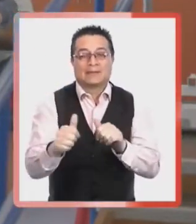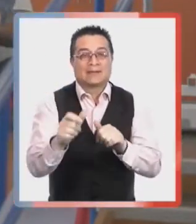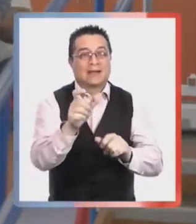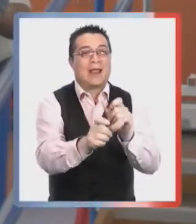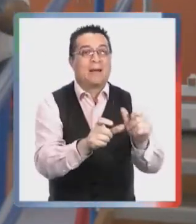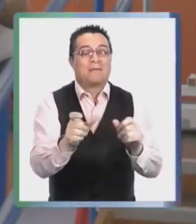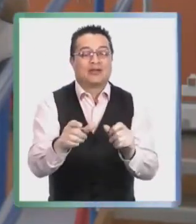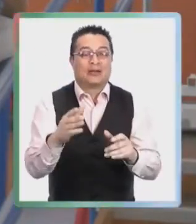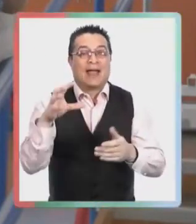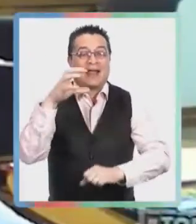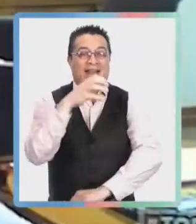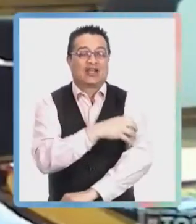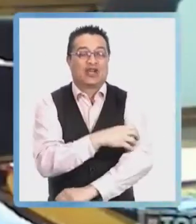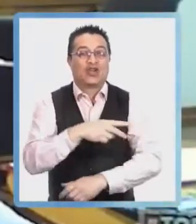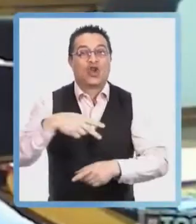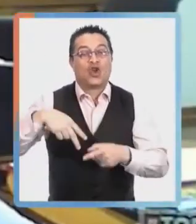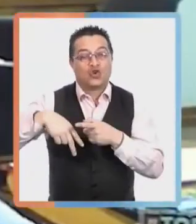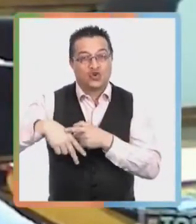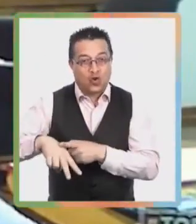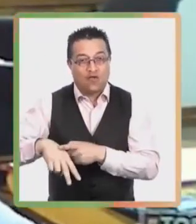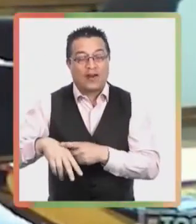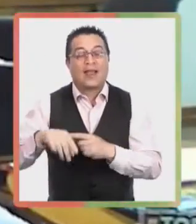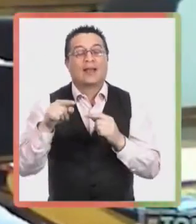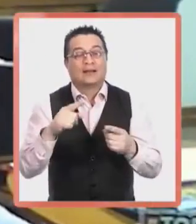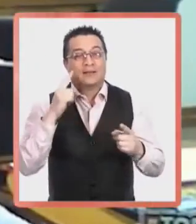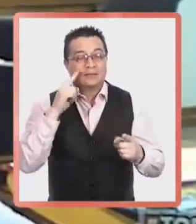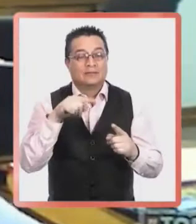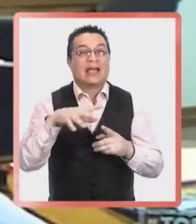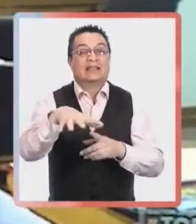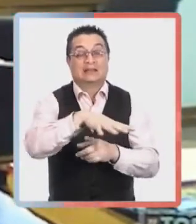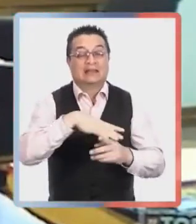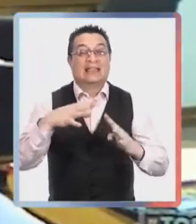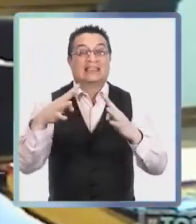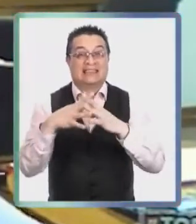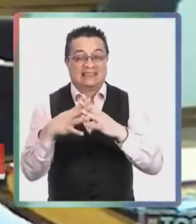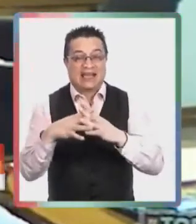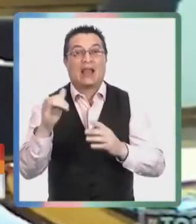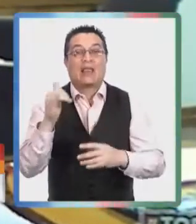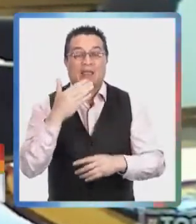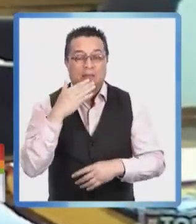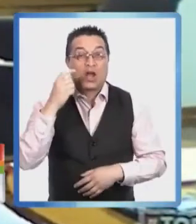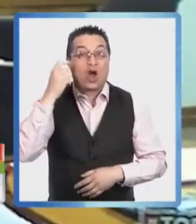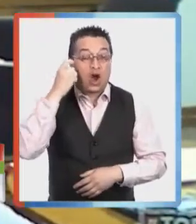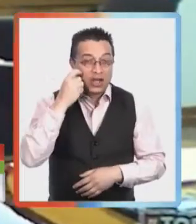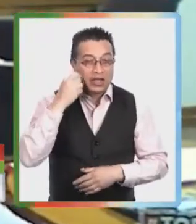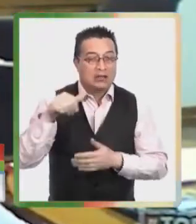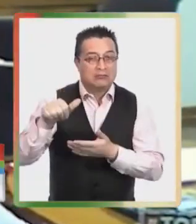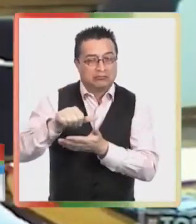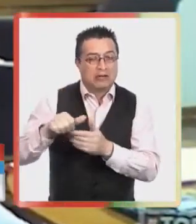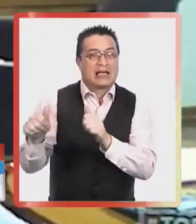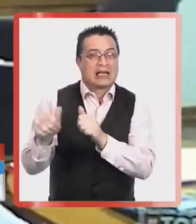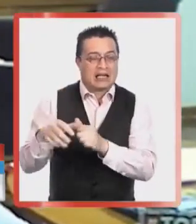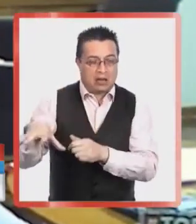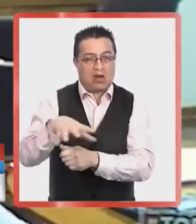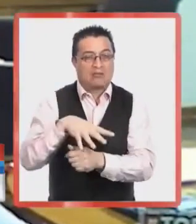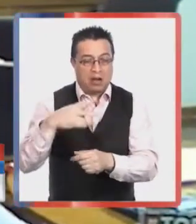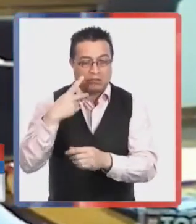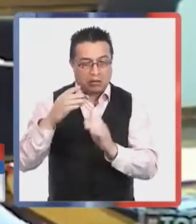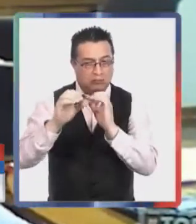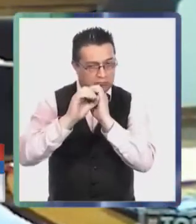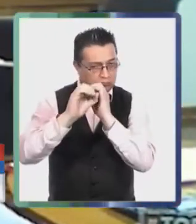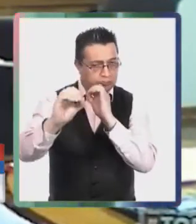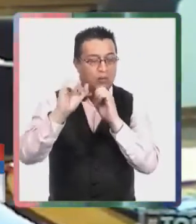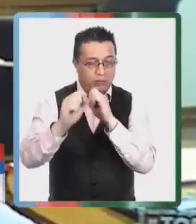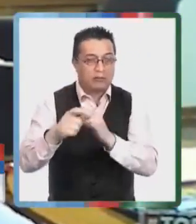cerca de aquellos pacientes de la región del maule en torno a chillán y de la región de o'higgins en torno a rancagua y por eso estamos